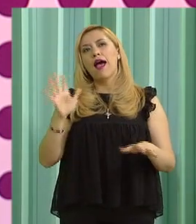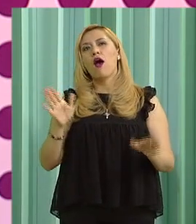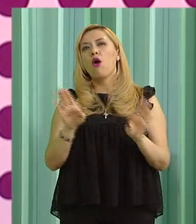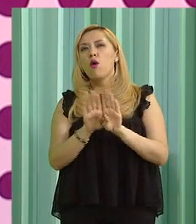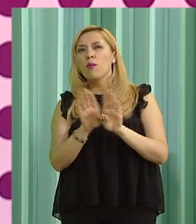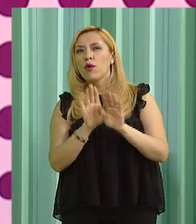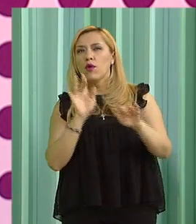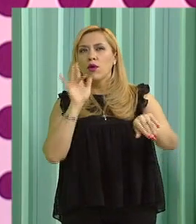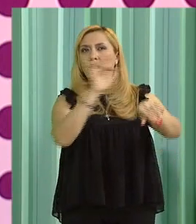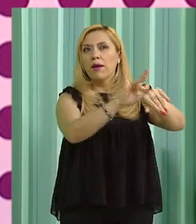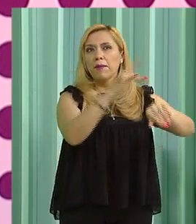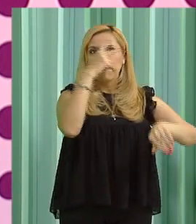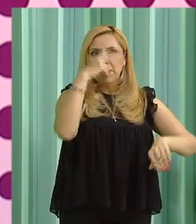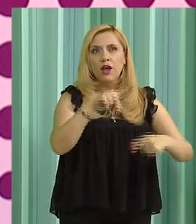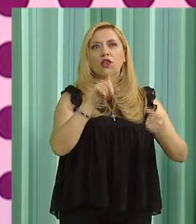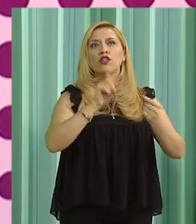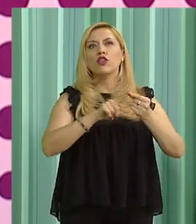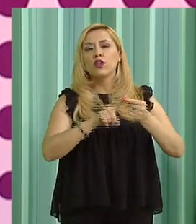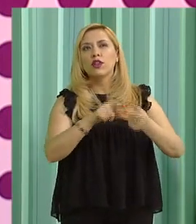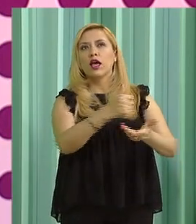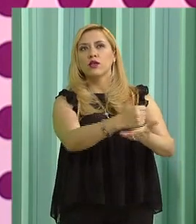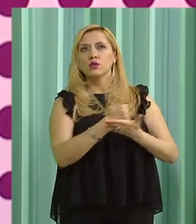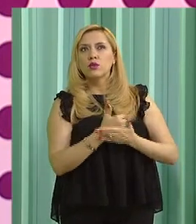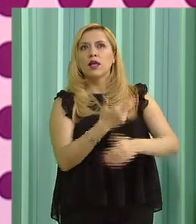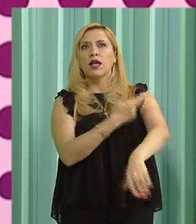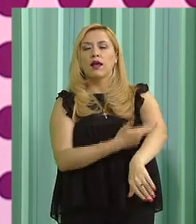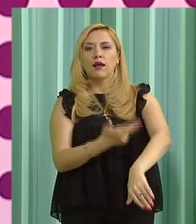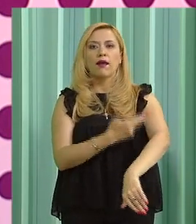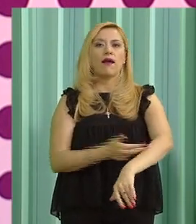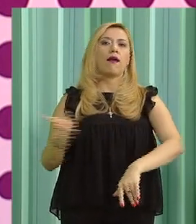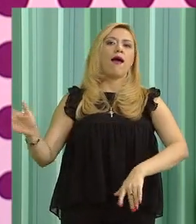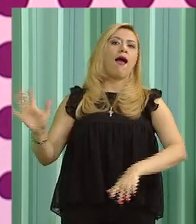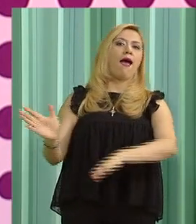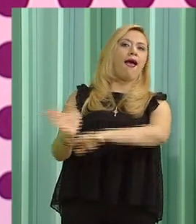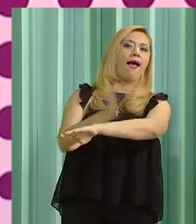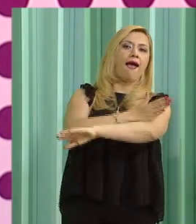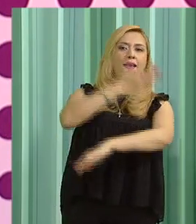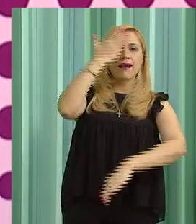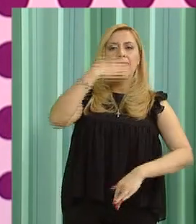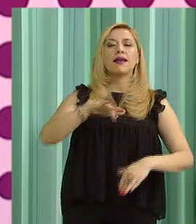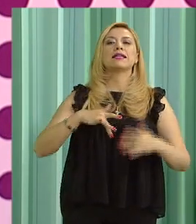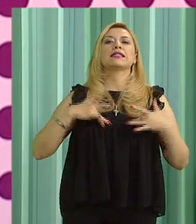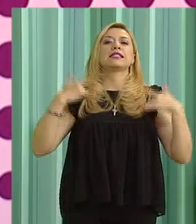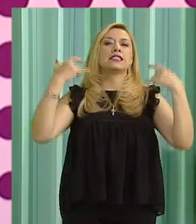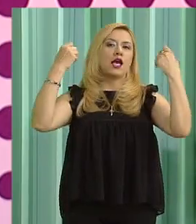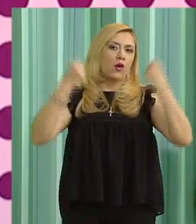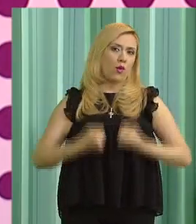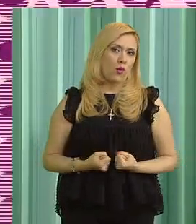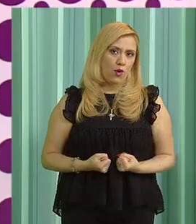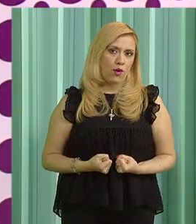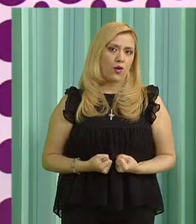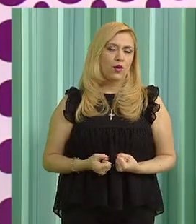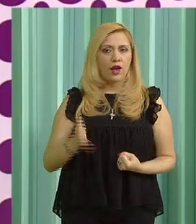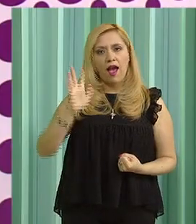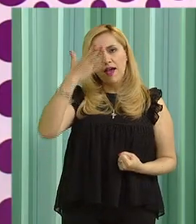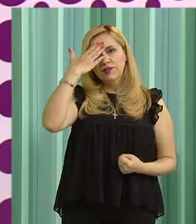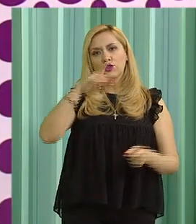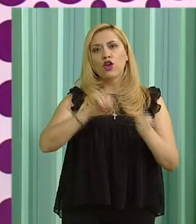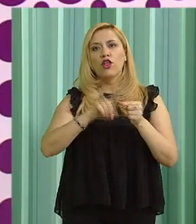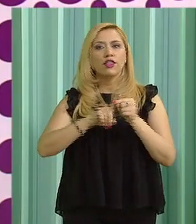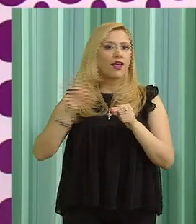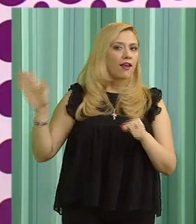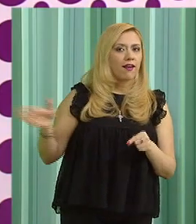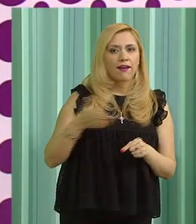es el procedimiento. Y es una situación interesante porque se sienten mucho más seguras de emprender el viaje,